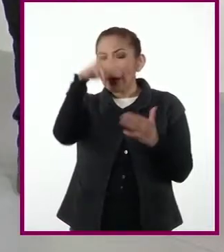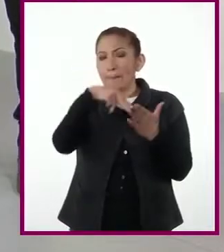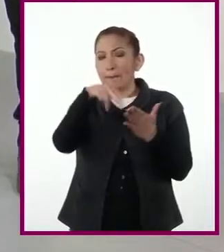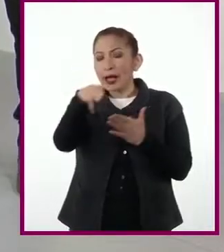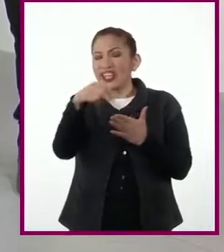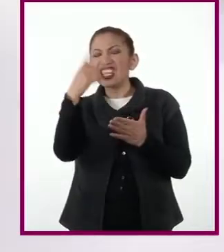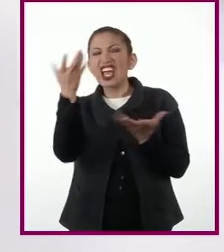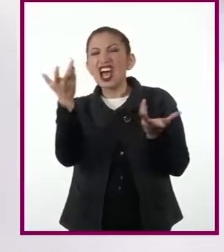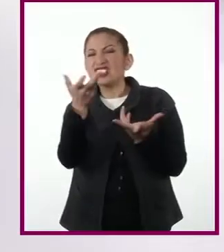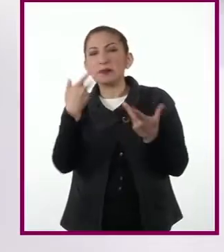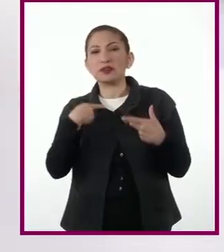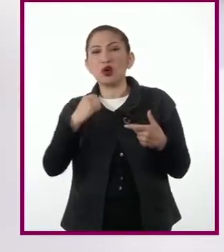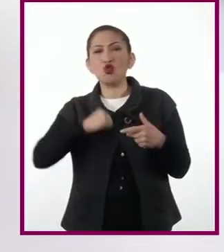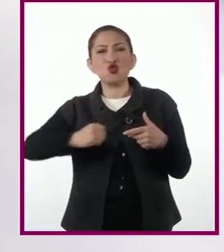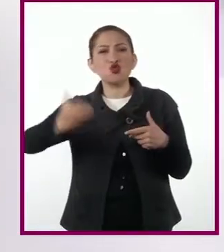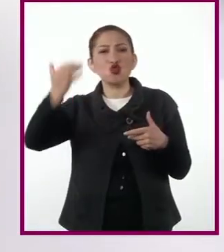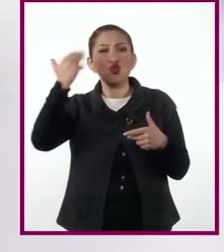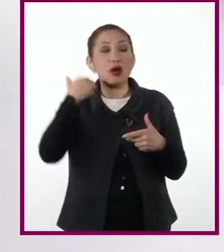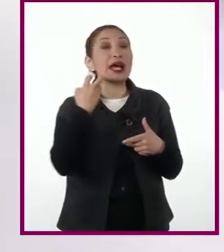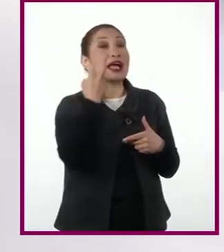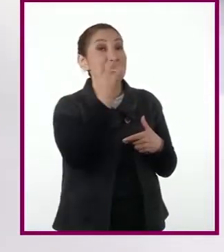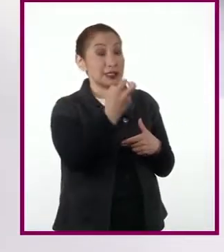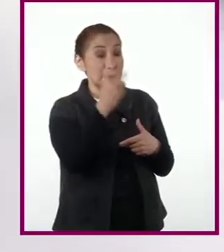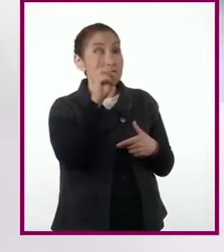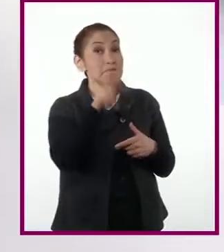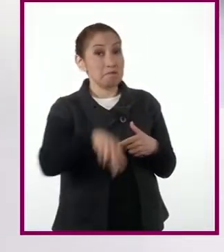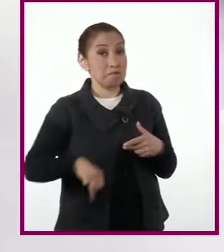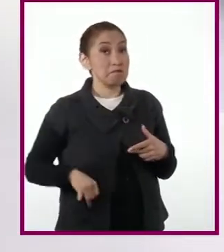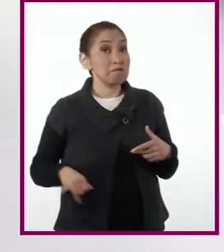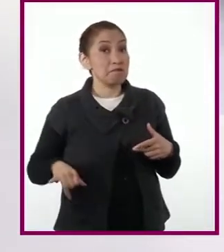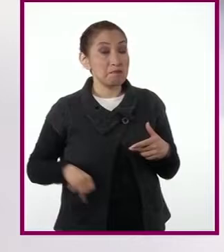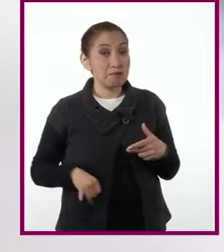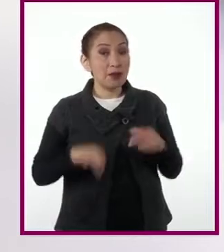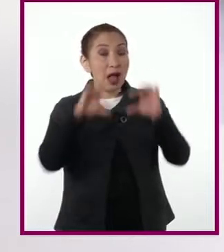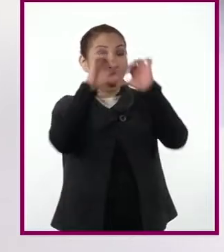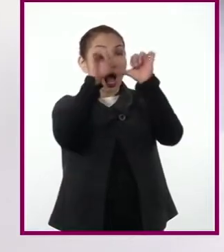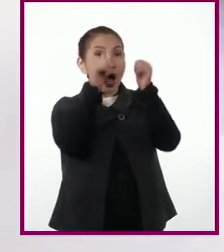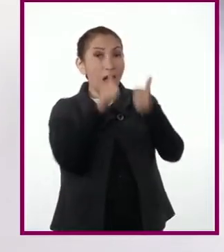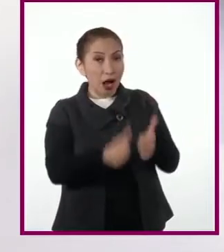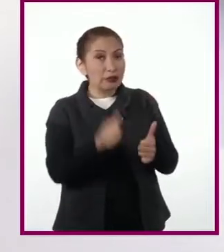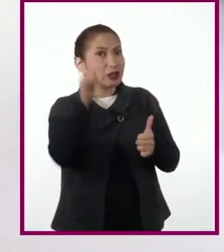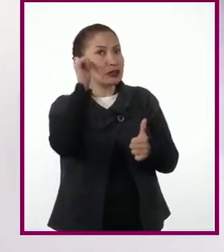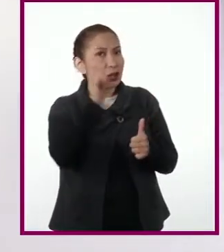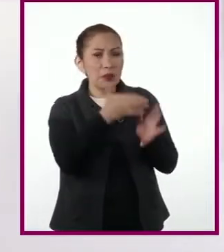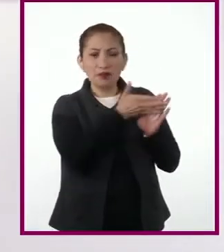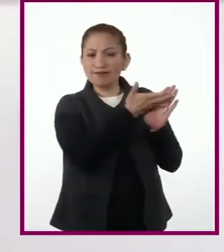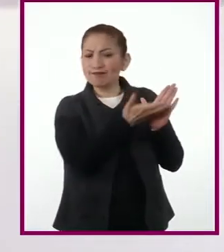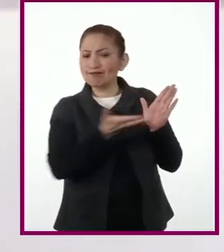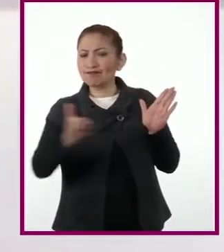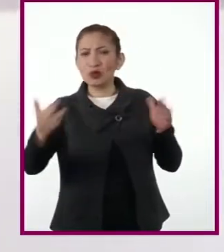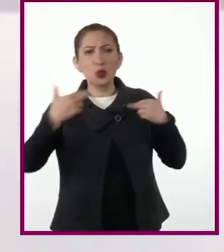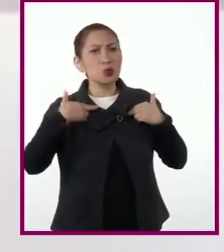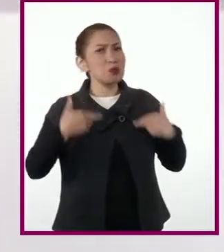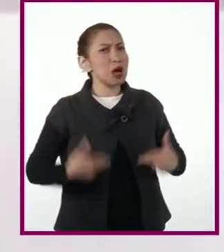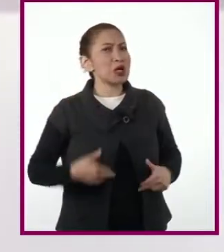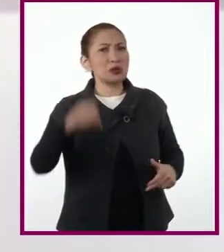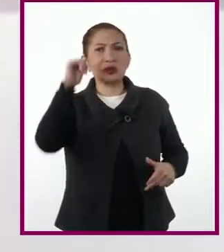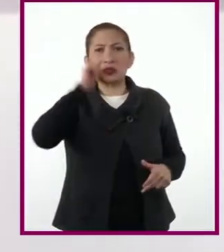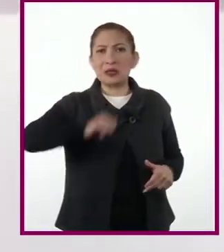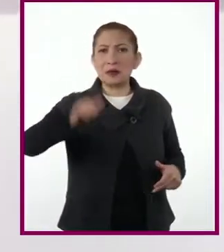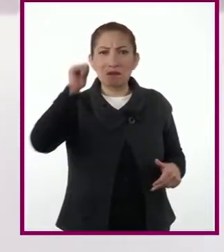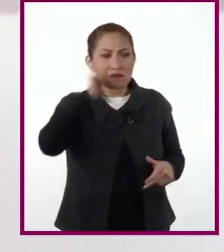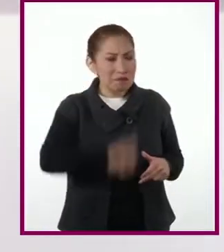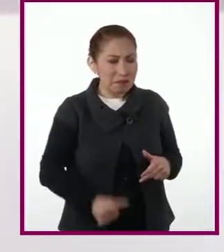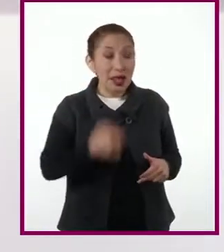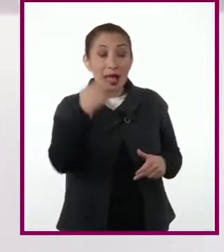mucho tiempo. Eso que dices es muy interesante. El arte ha acompañado al ser humano durante toda su historia,